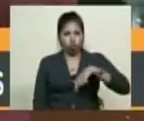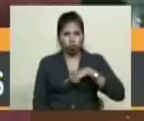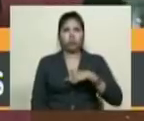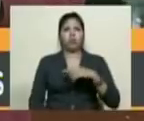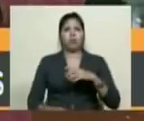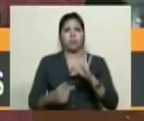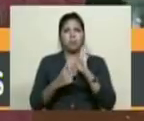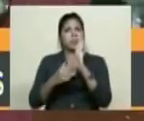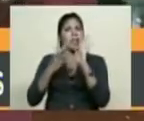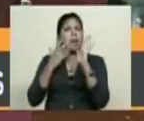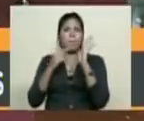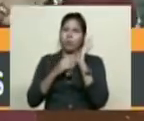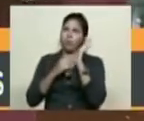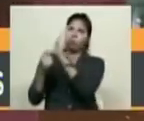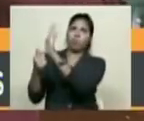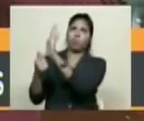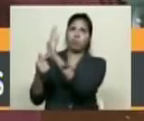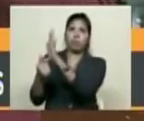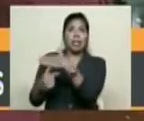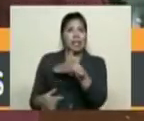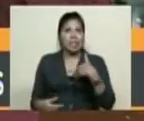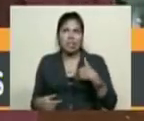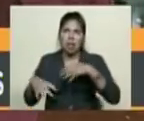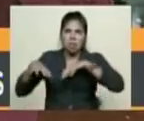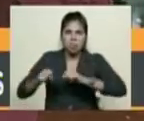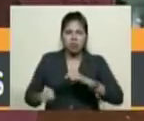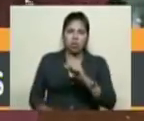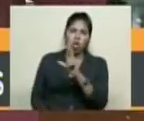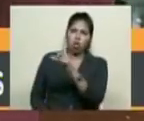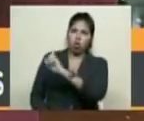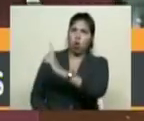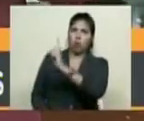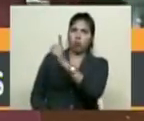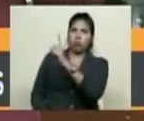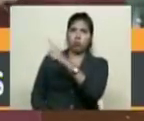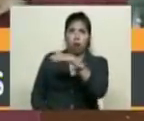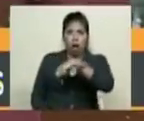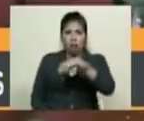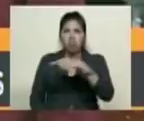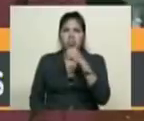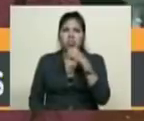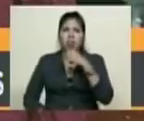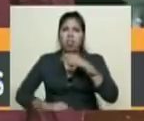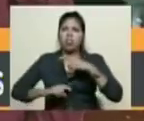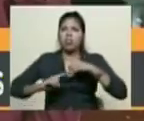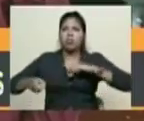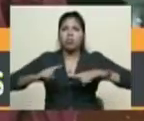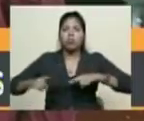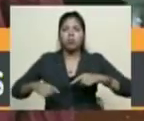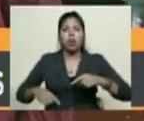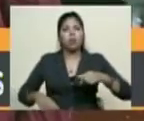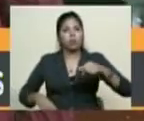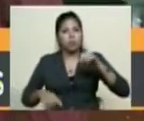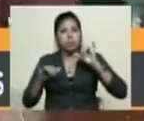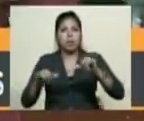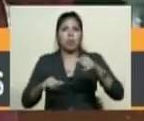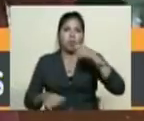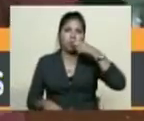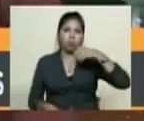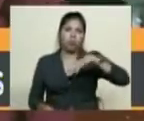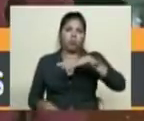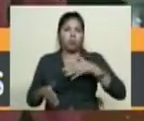a los gobiernos del mundo que pretenden gobernar nuestra tierra. No, nuestra tierra la gobernamos nosotros, los venezolanos y las